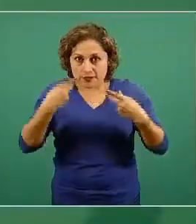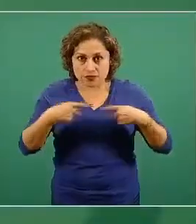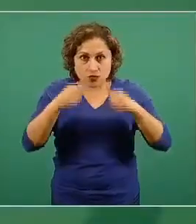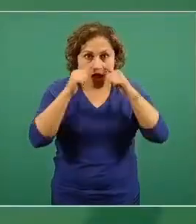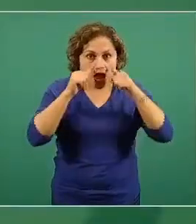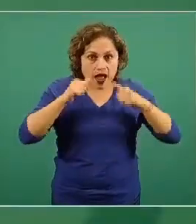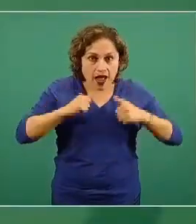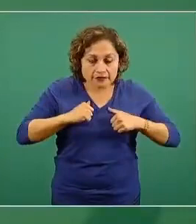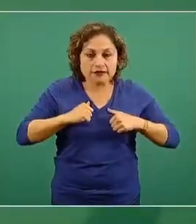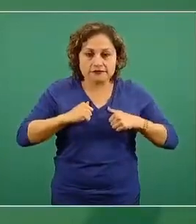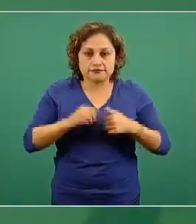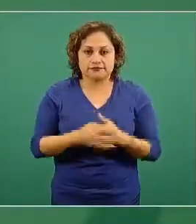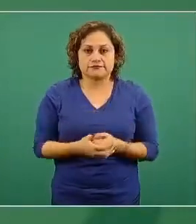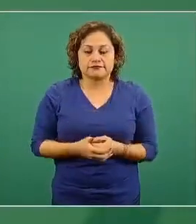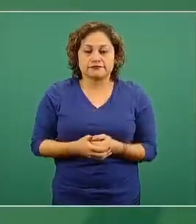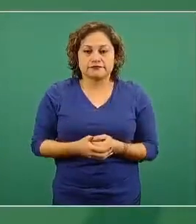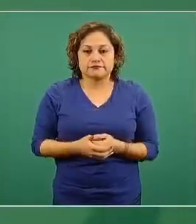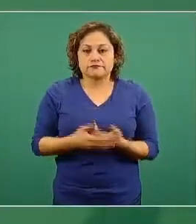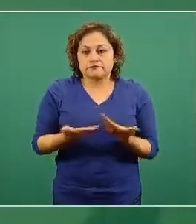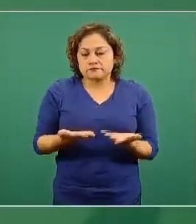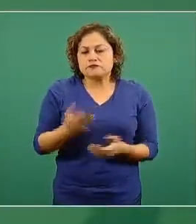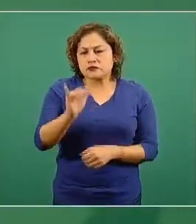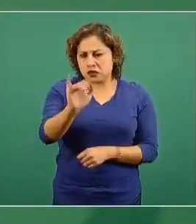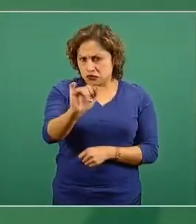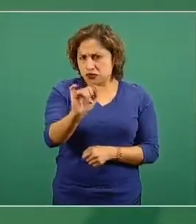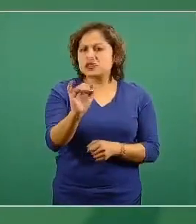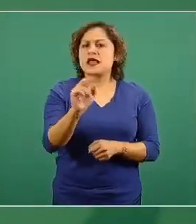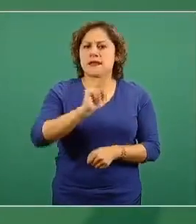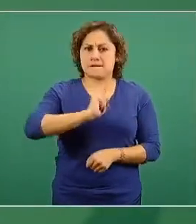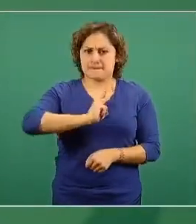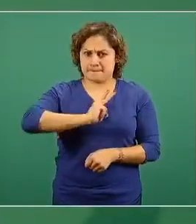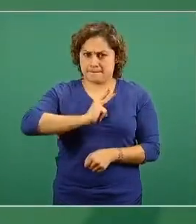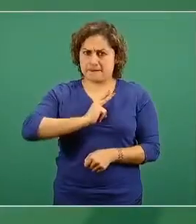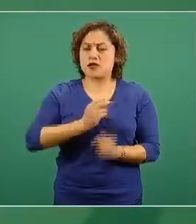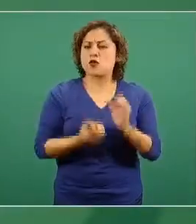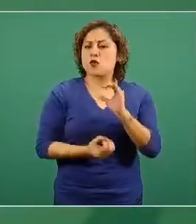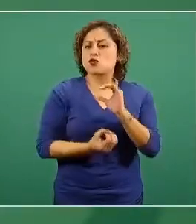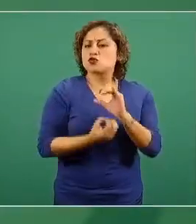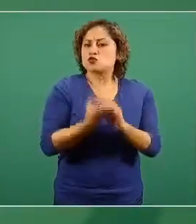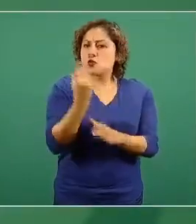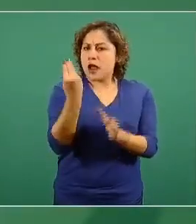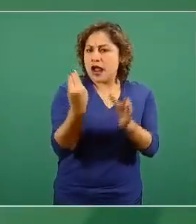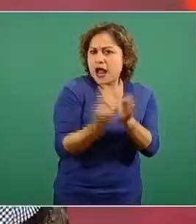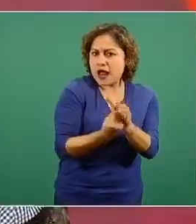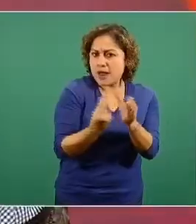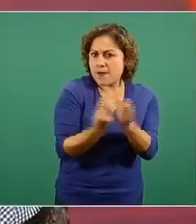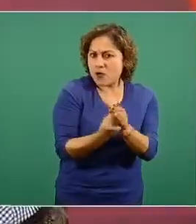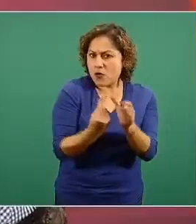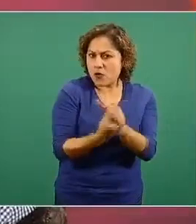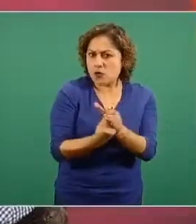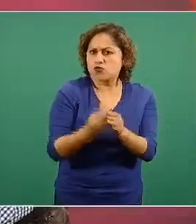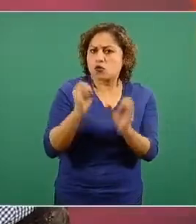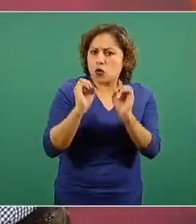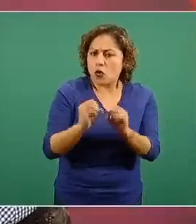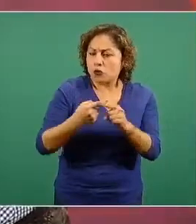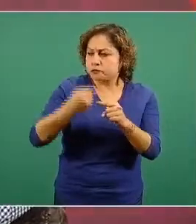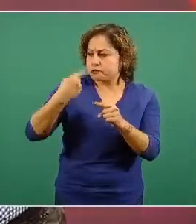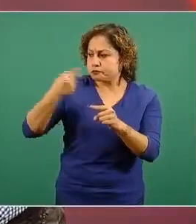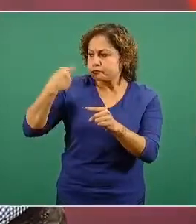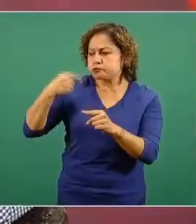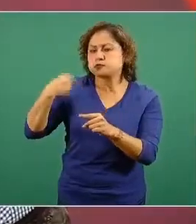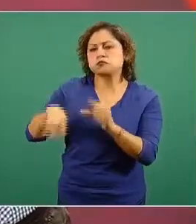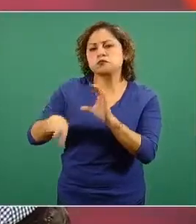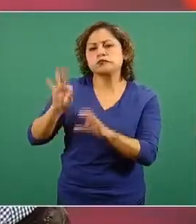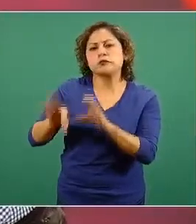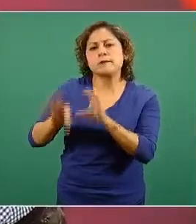que independientemente de la nueva variante o de las variantes ya conocidas o el virus original que en su momento se